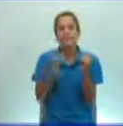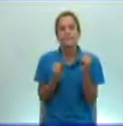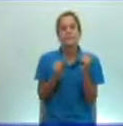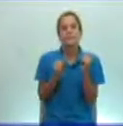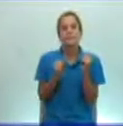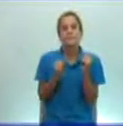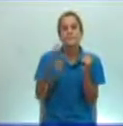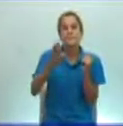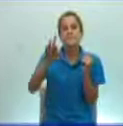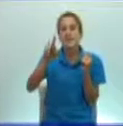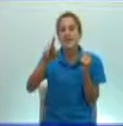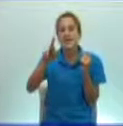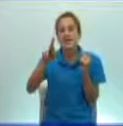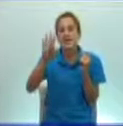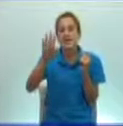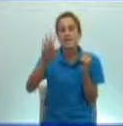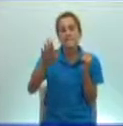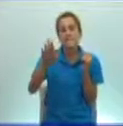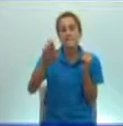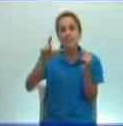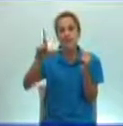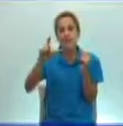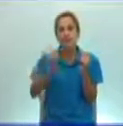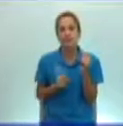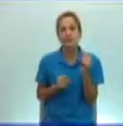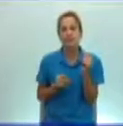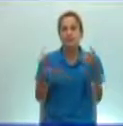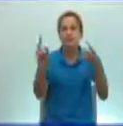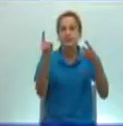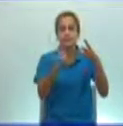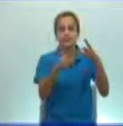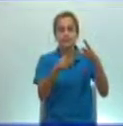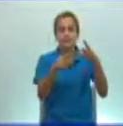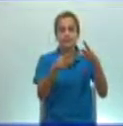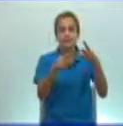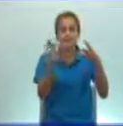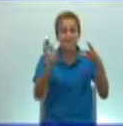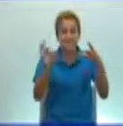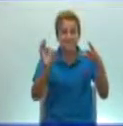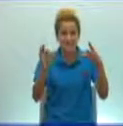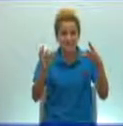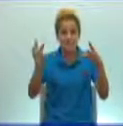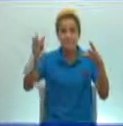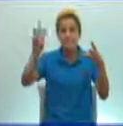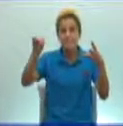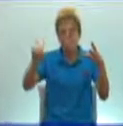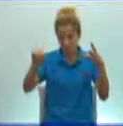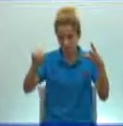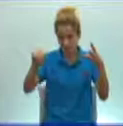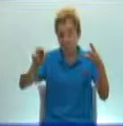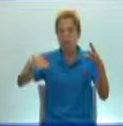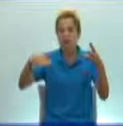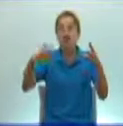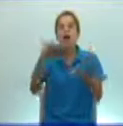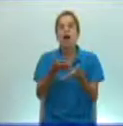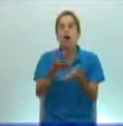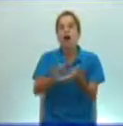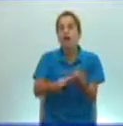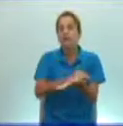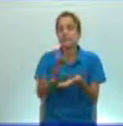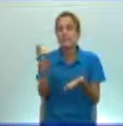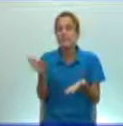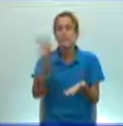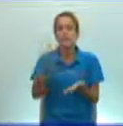BR, BL, se escriben con B. Y siempre debemos escribir M antes de P y